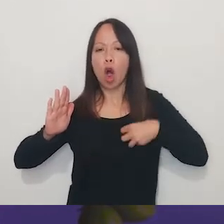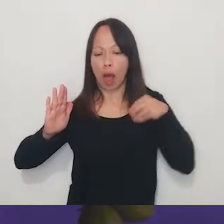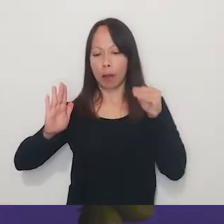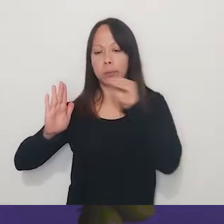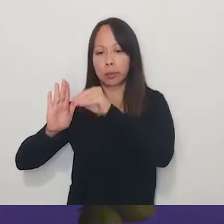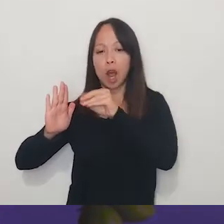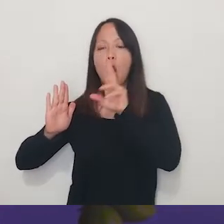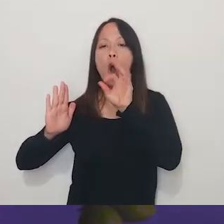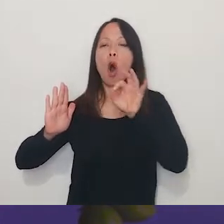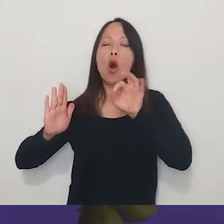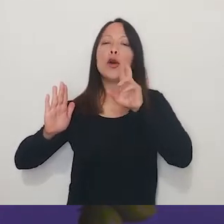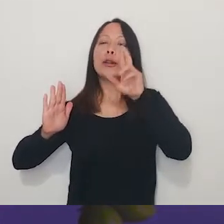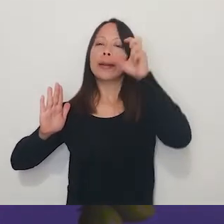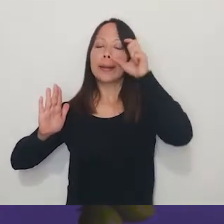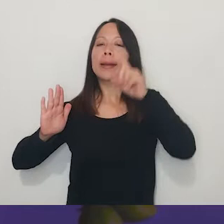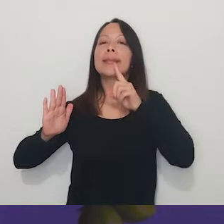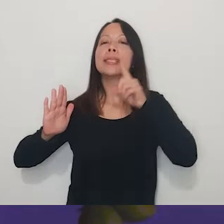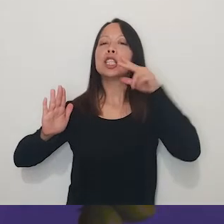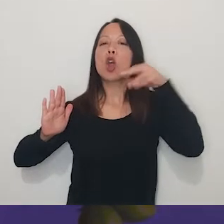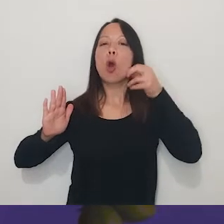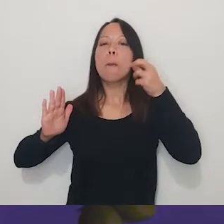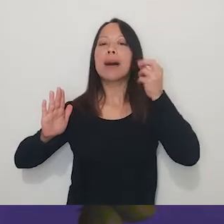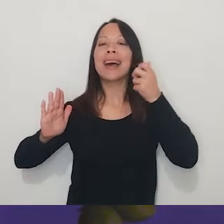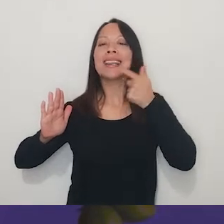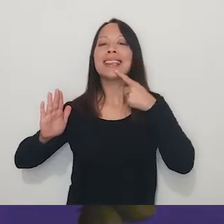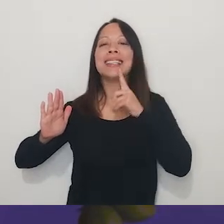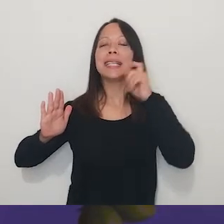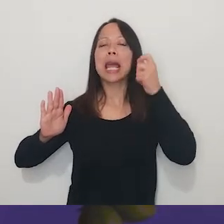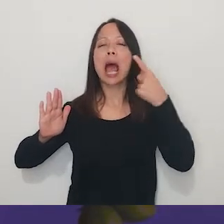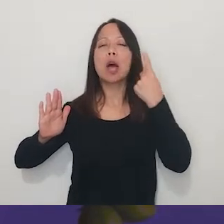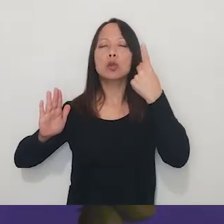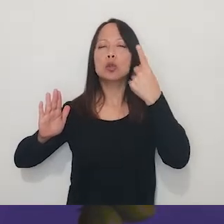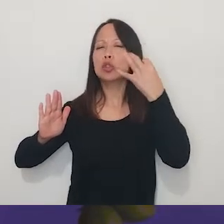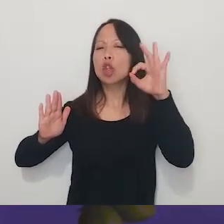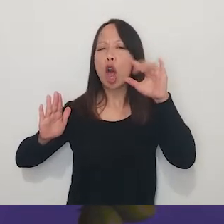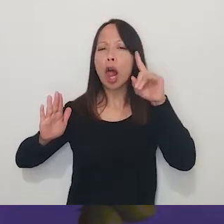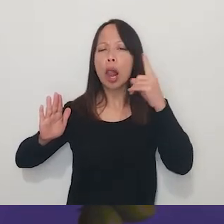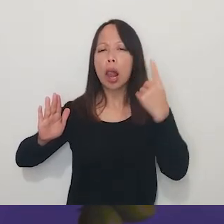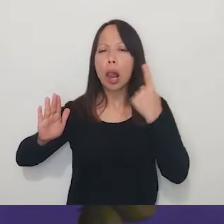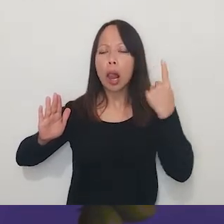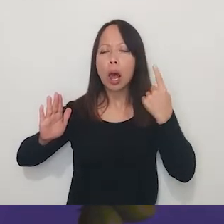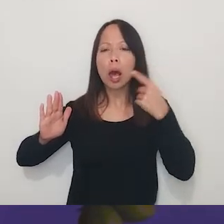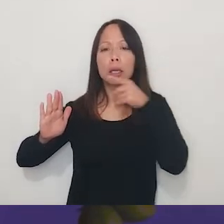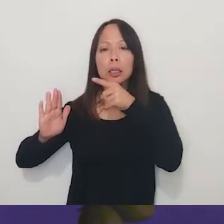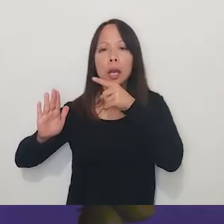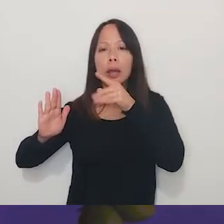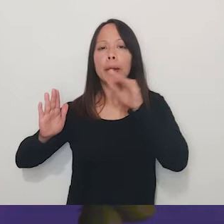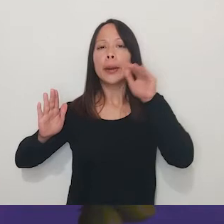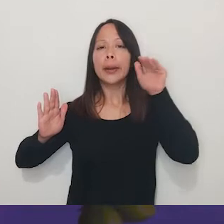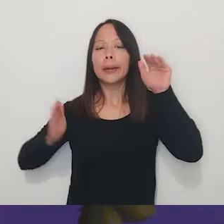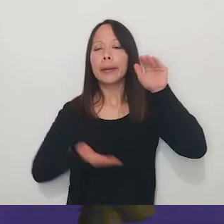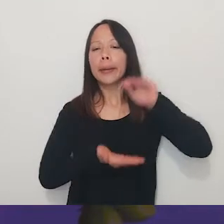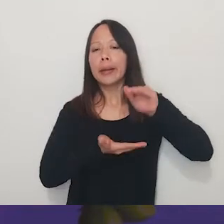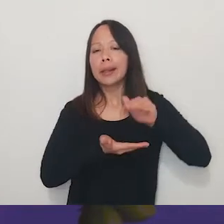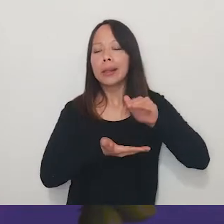dice, bueno, tengo una retinopatía, tengo la retinopatía sola, bueno, voy al panel de retinopatía, pero tengo la retinopatía, tengo baja